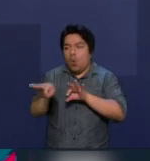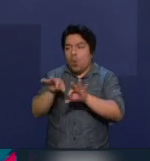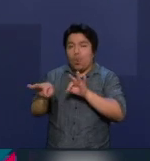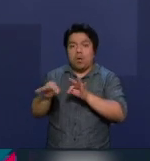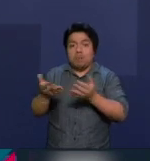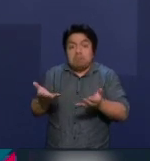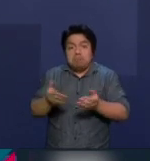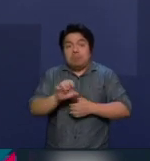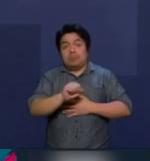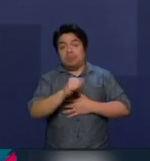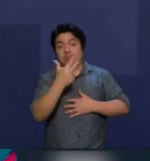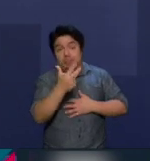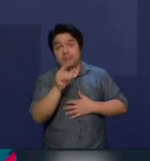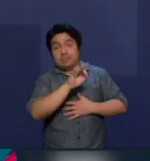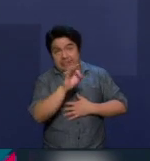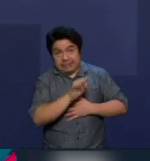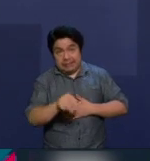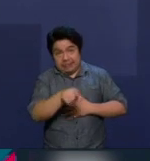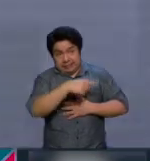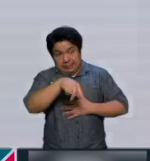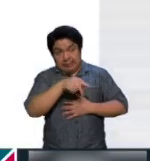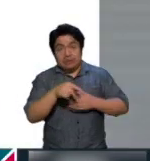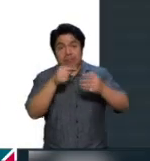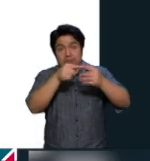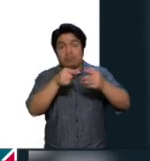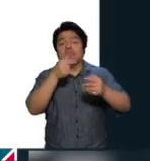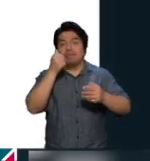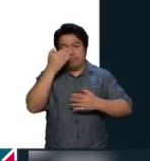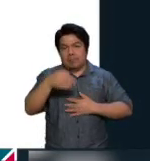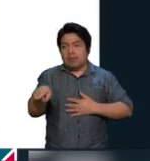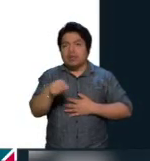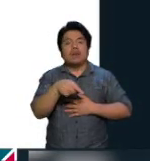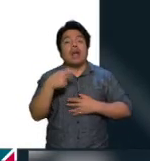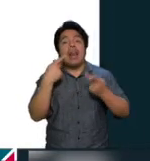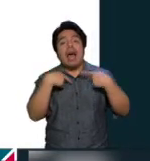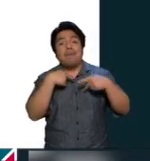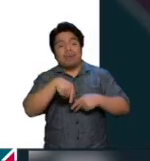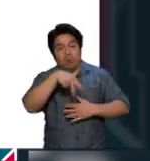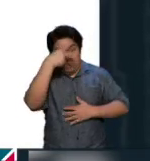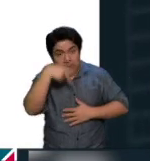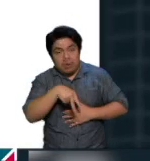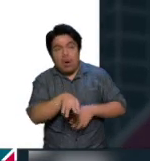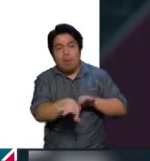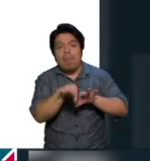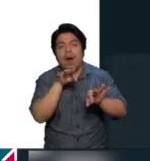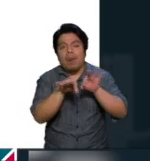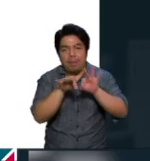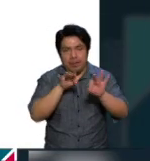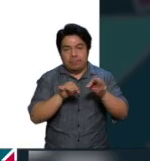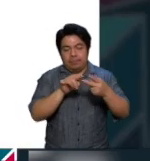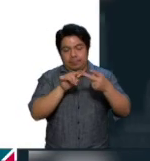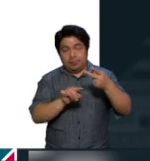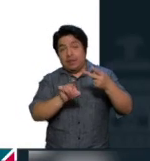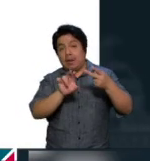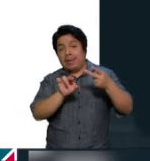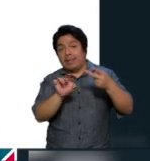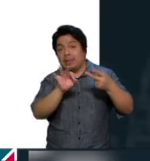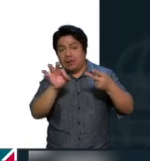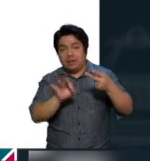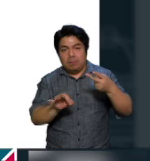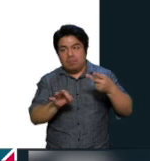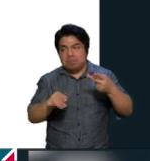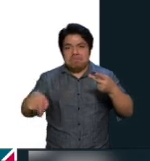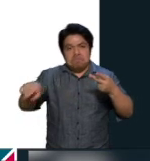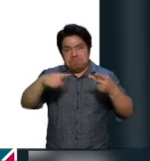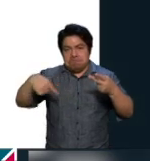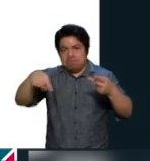registró que el 68% de los encuestados consideran que deben ser electos por el pueblo de México. 25% dijo que lo debe hacer